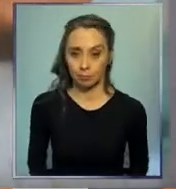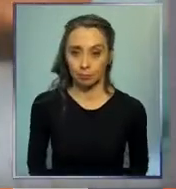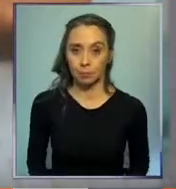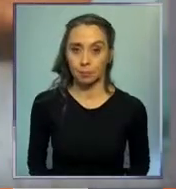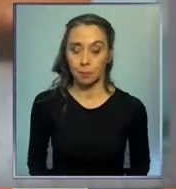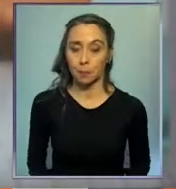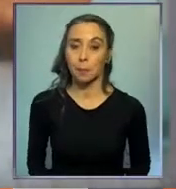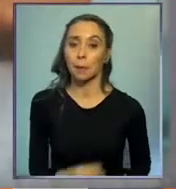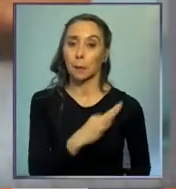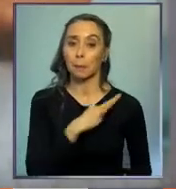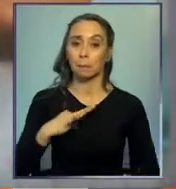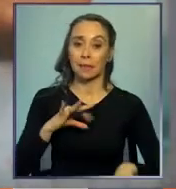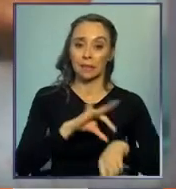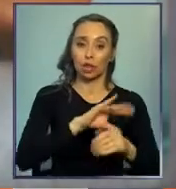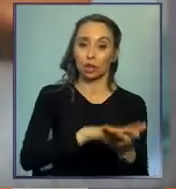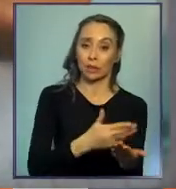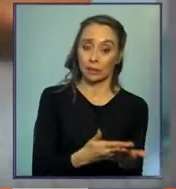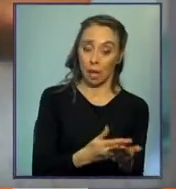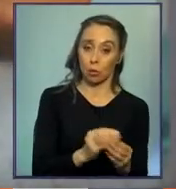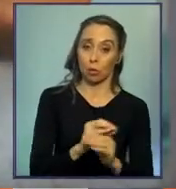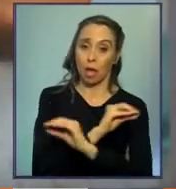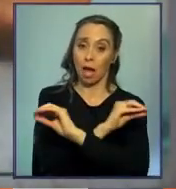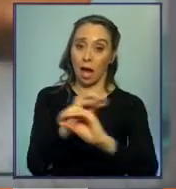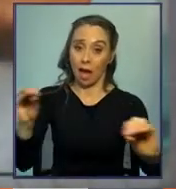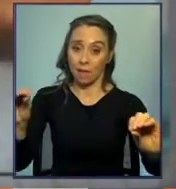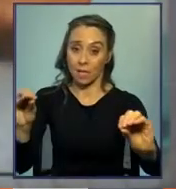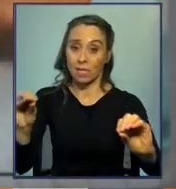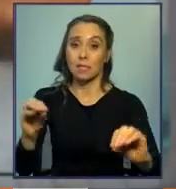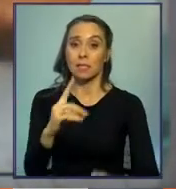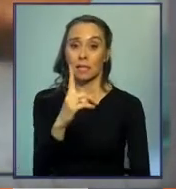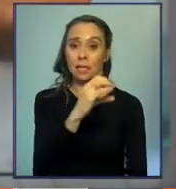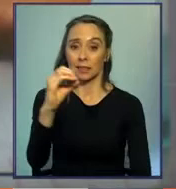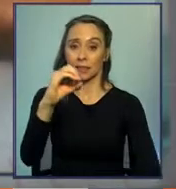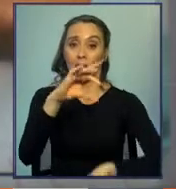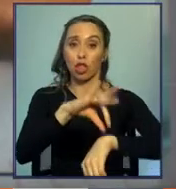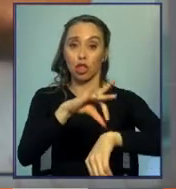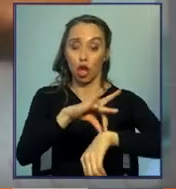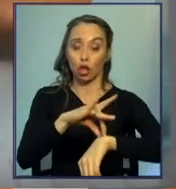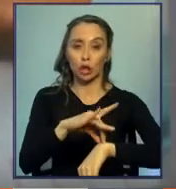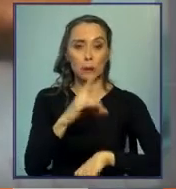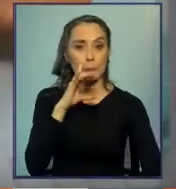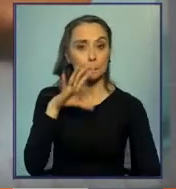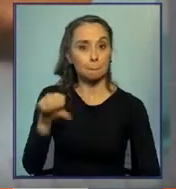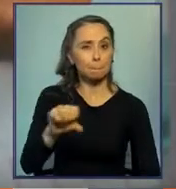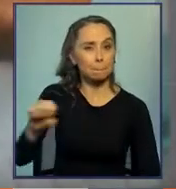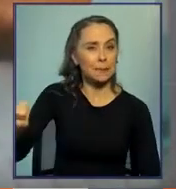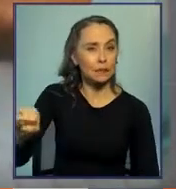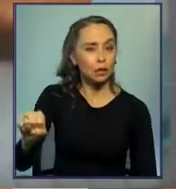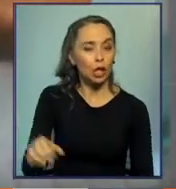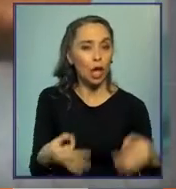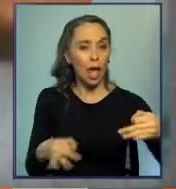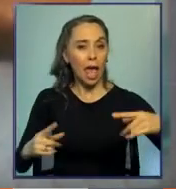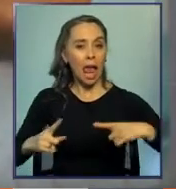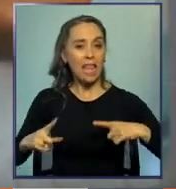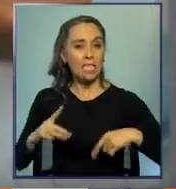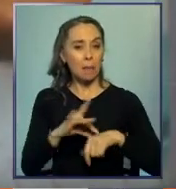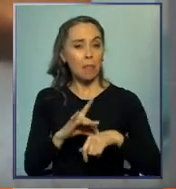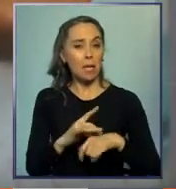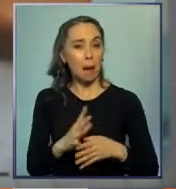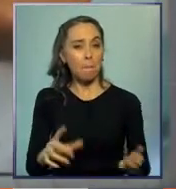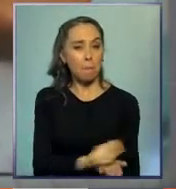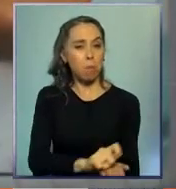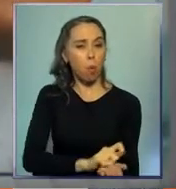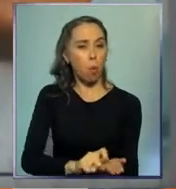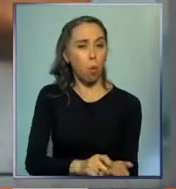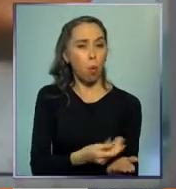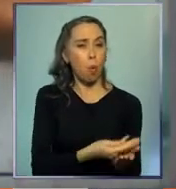El Ministerio de Salud envió una advertencia a un centenar de médicos tras detectar que han entregado licencias médicas en forma excesiva. El llamado es